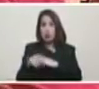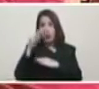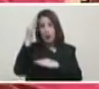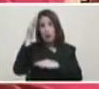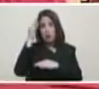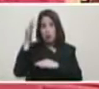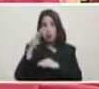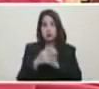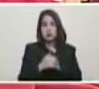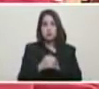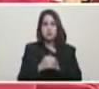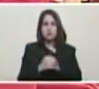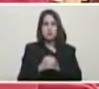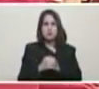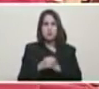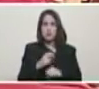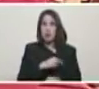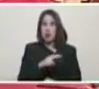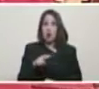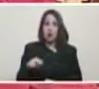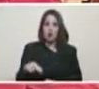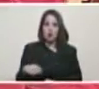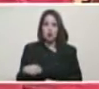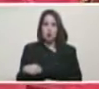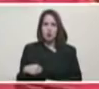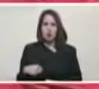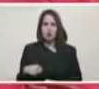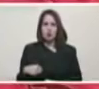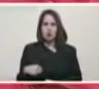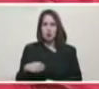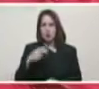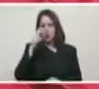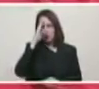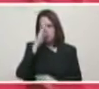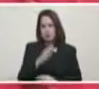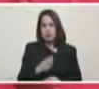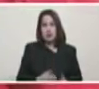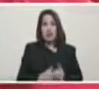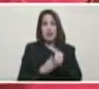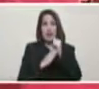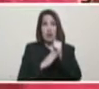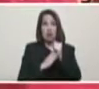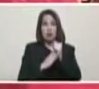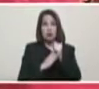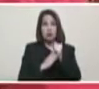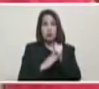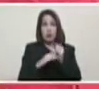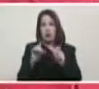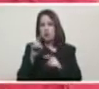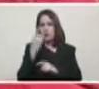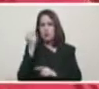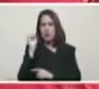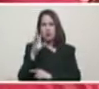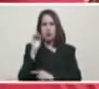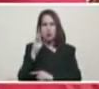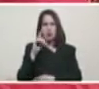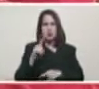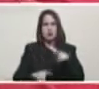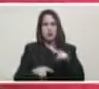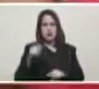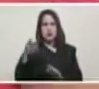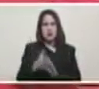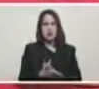congreso nosotros los delegados y delegadas del primer congreso nacional de viviendo